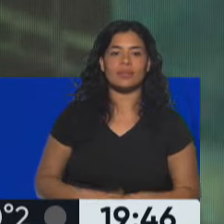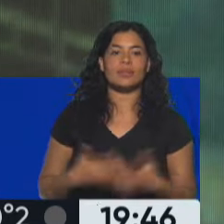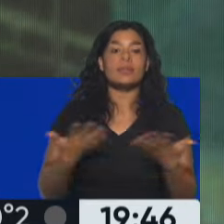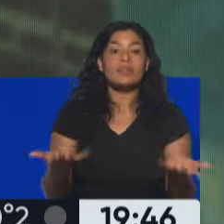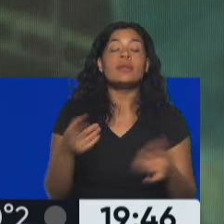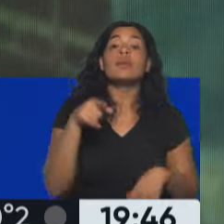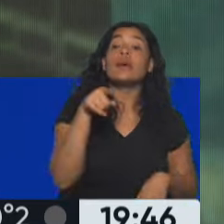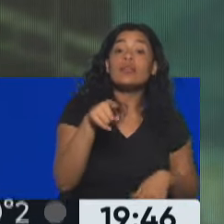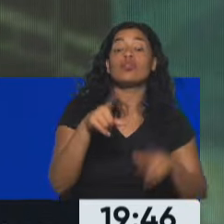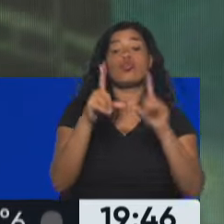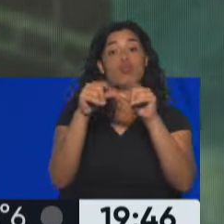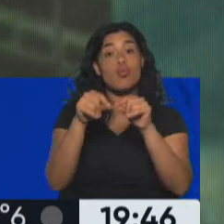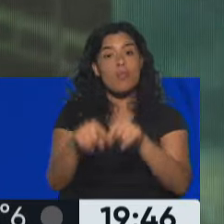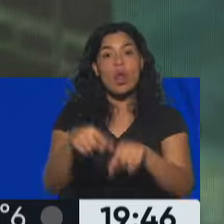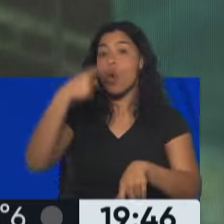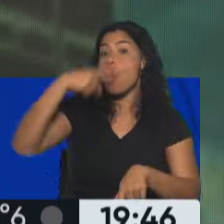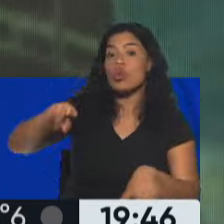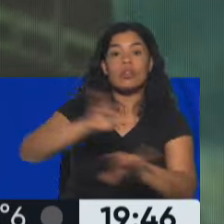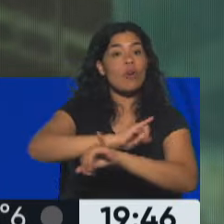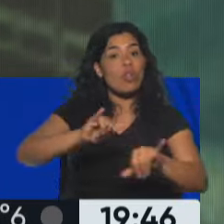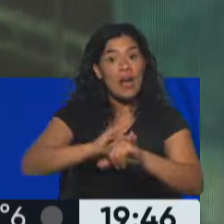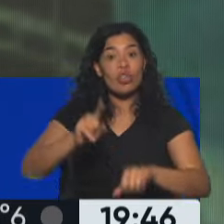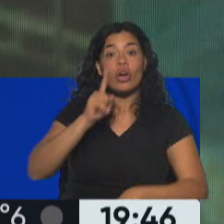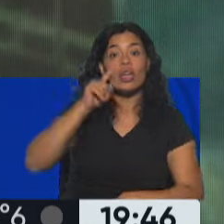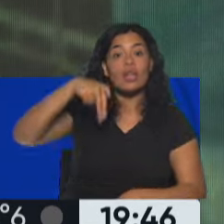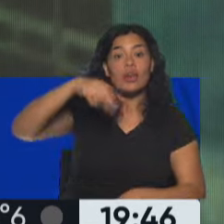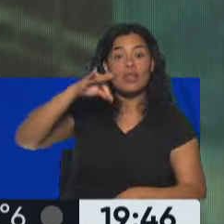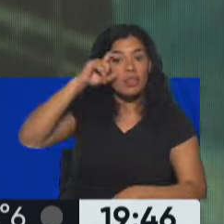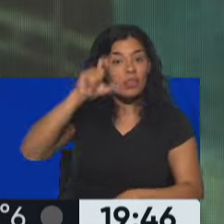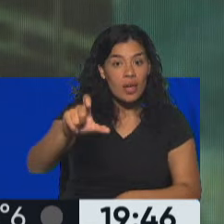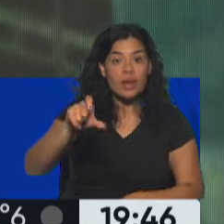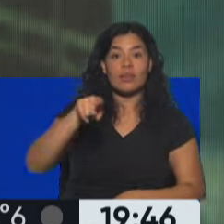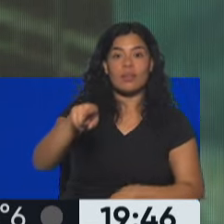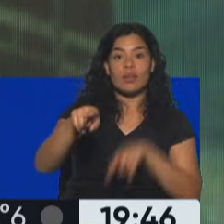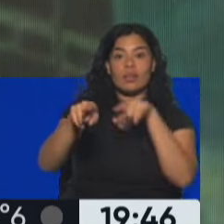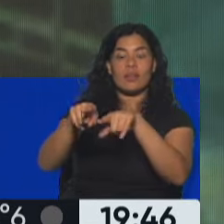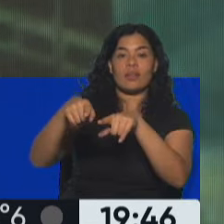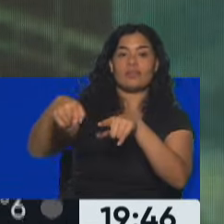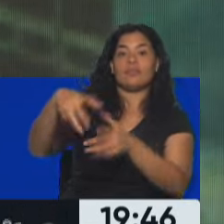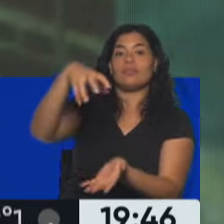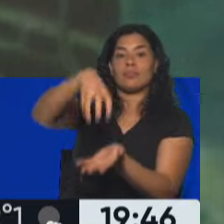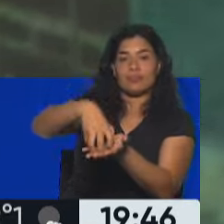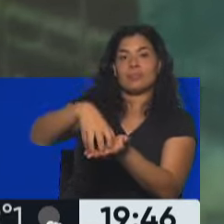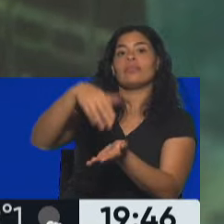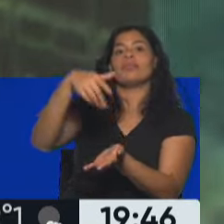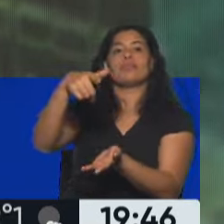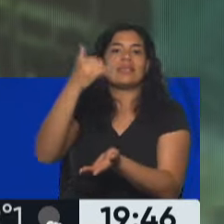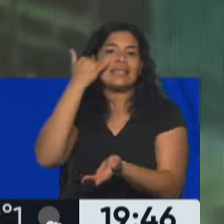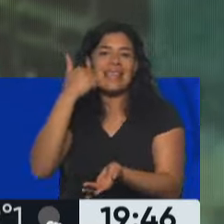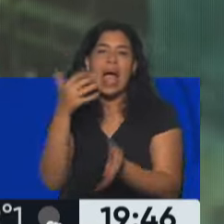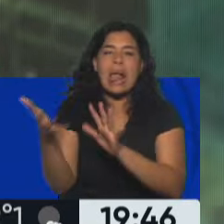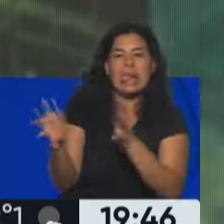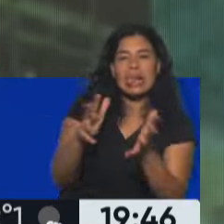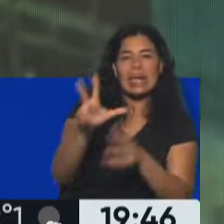Recordemos que con el último dato del INDEC de la inflación, la canasta básica total quedó en 300.000 pesos, cerca de